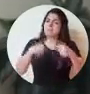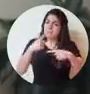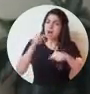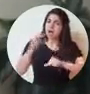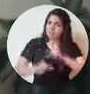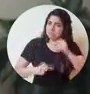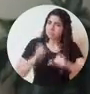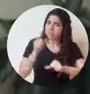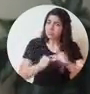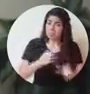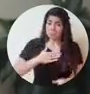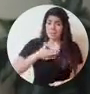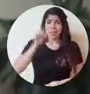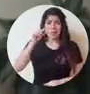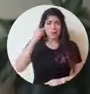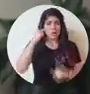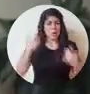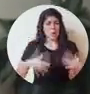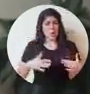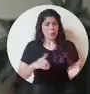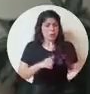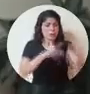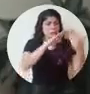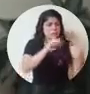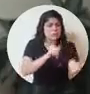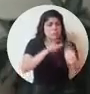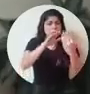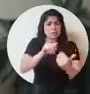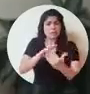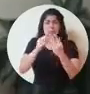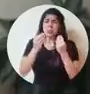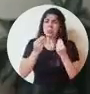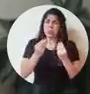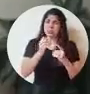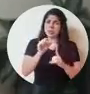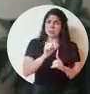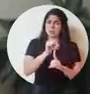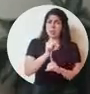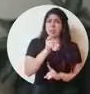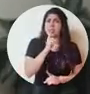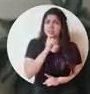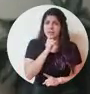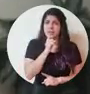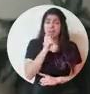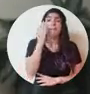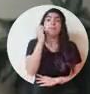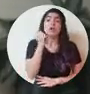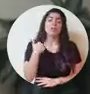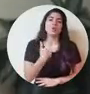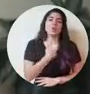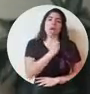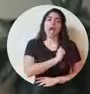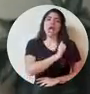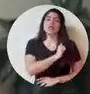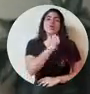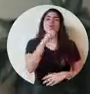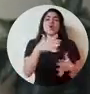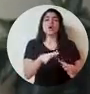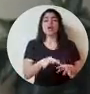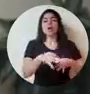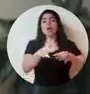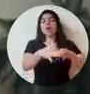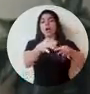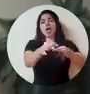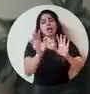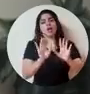mi administración ha afrontado muchos momentos difíciles pero ha sido por nuestra actitud de no patear